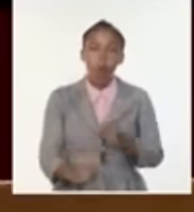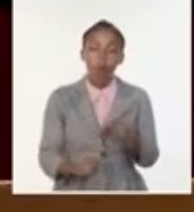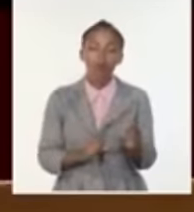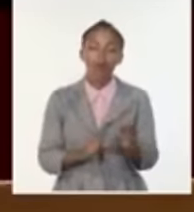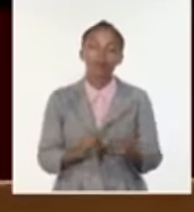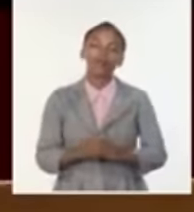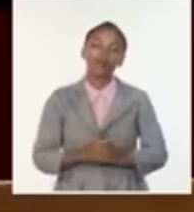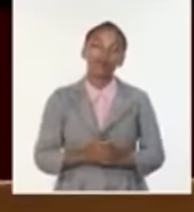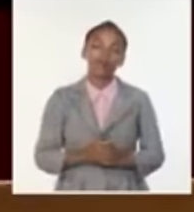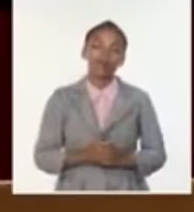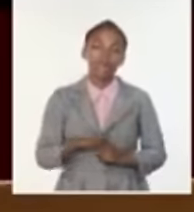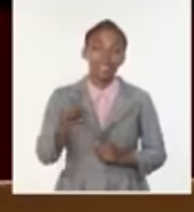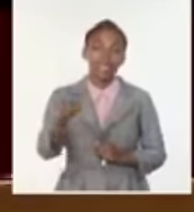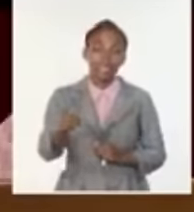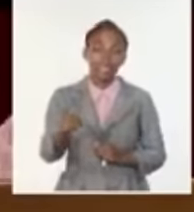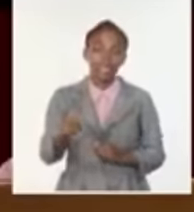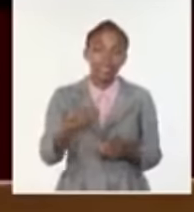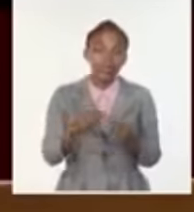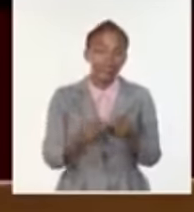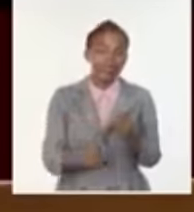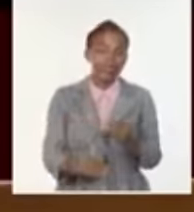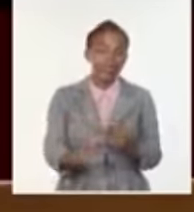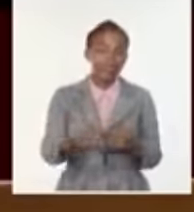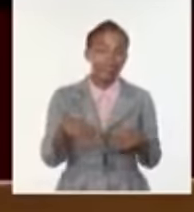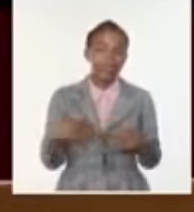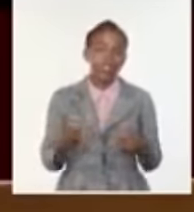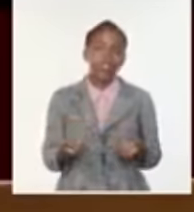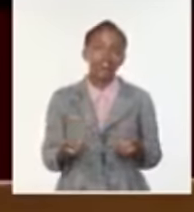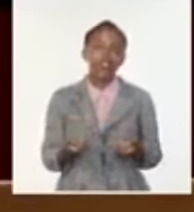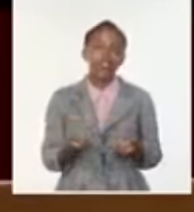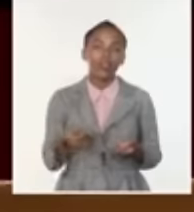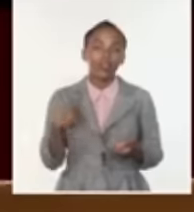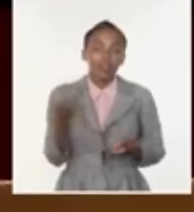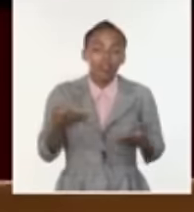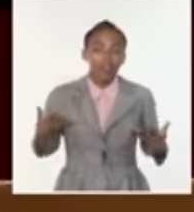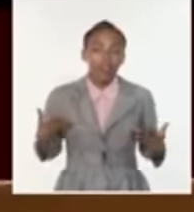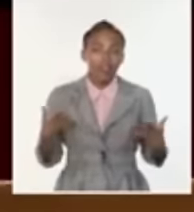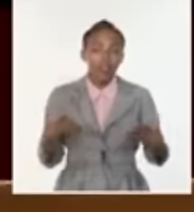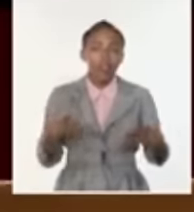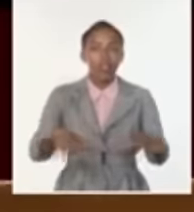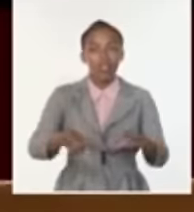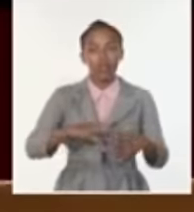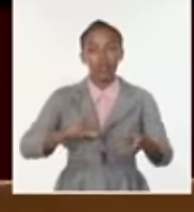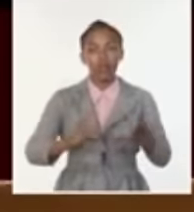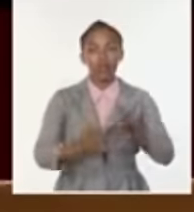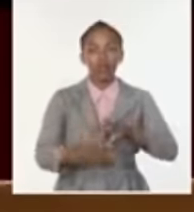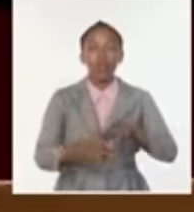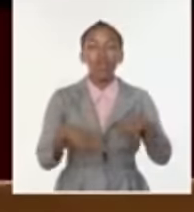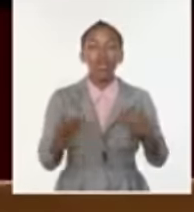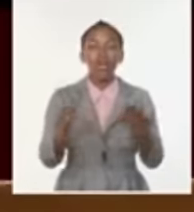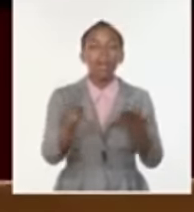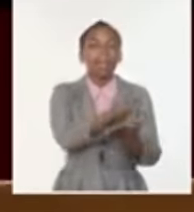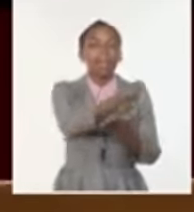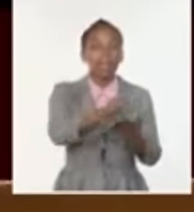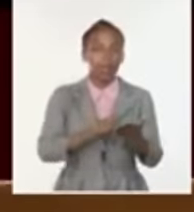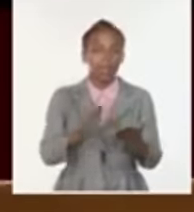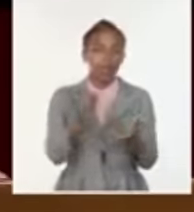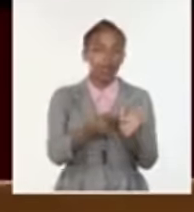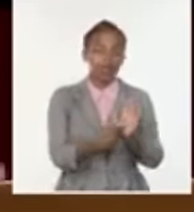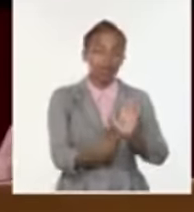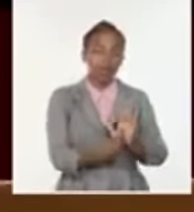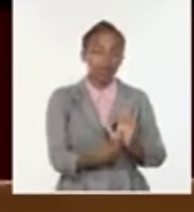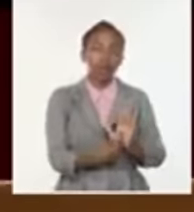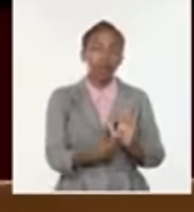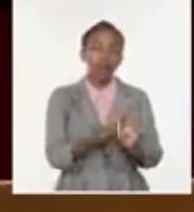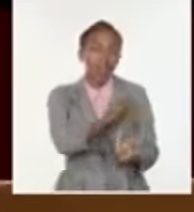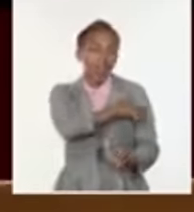en ese tránsito, ante las complejidades, requerimos adoptar medidas como esta, que el pueblo nos